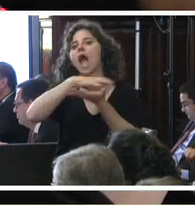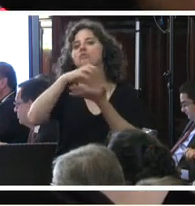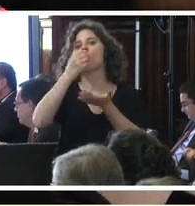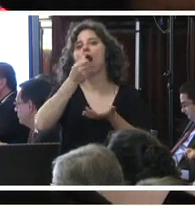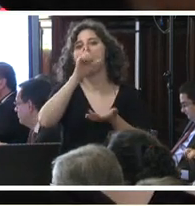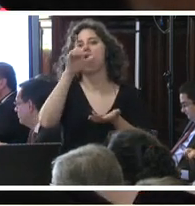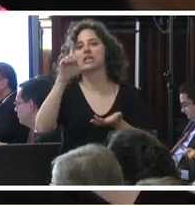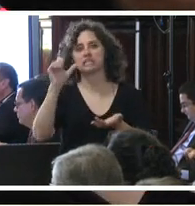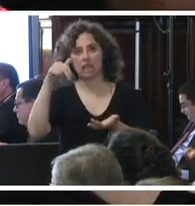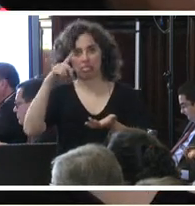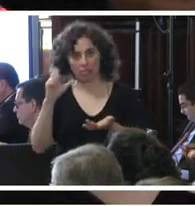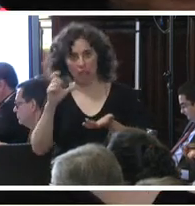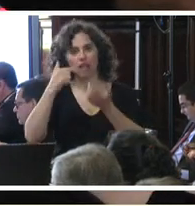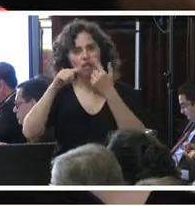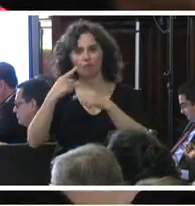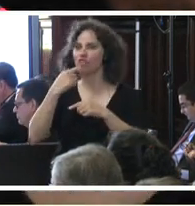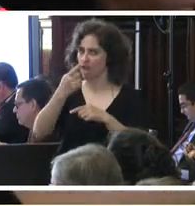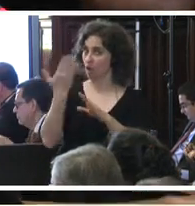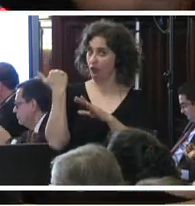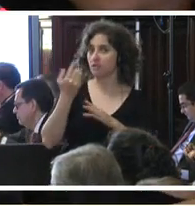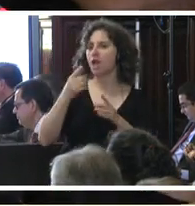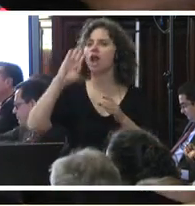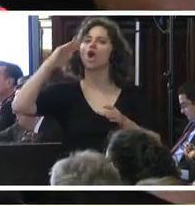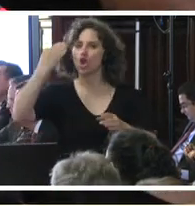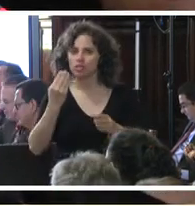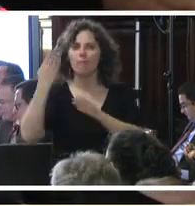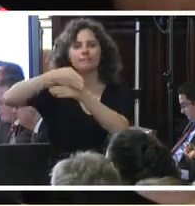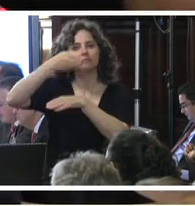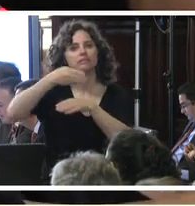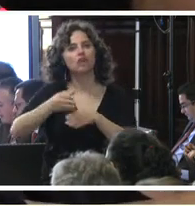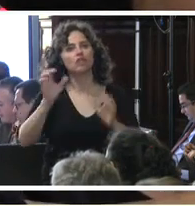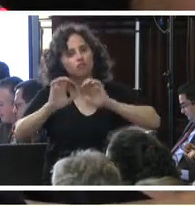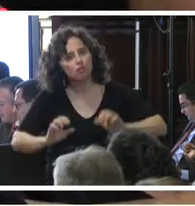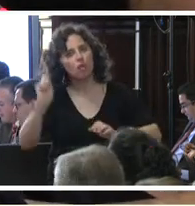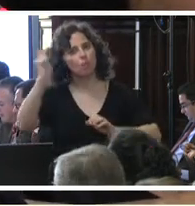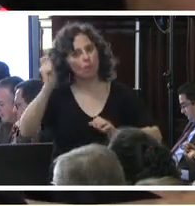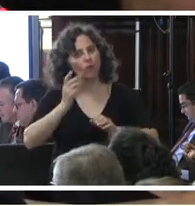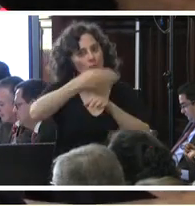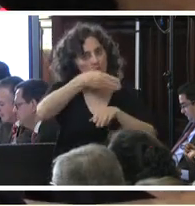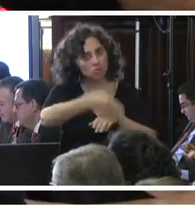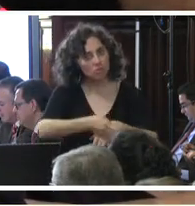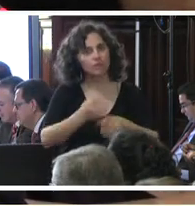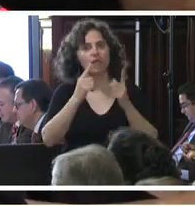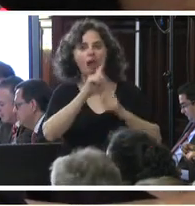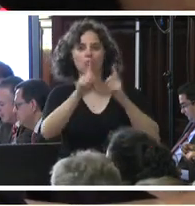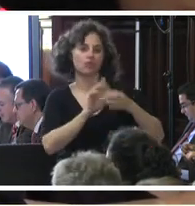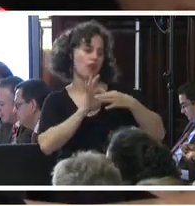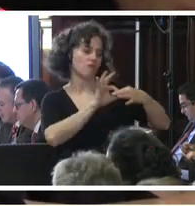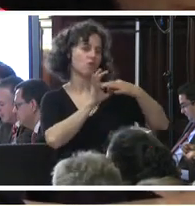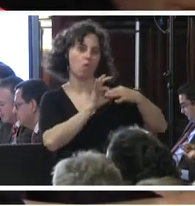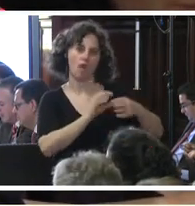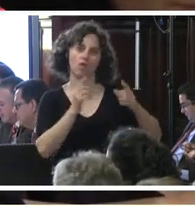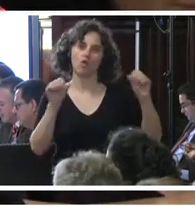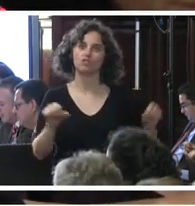denominan, también reconocen la participación de funcionarios que inclusive guardan una estrecha relación con los